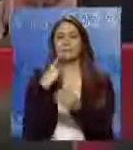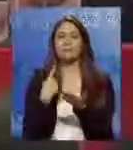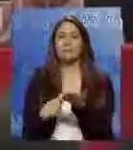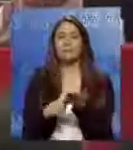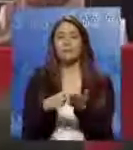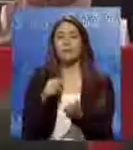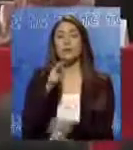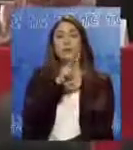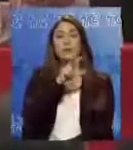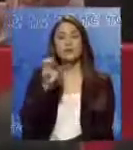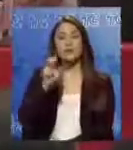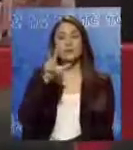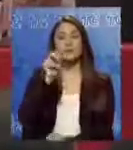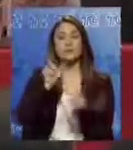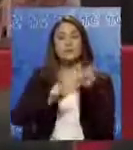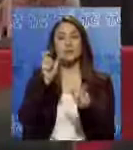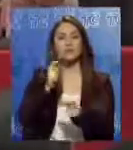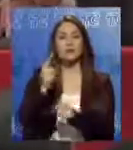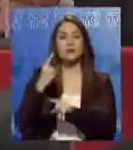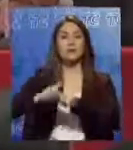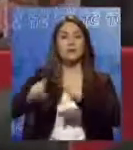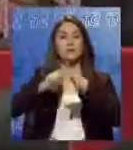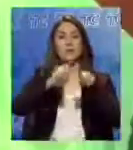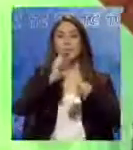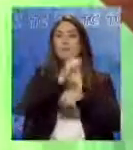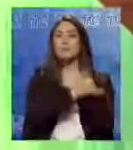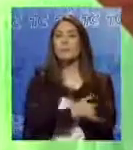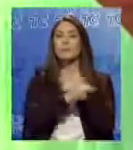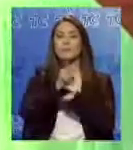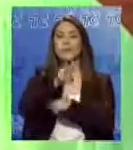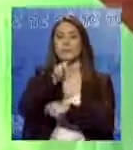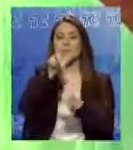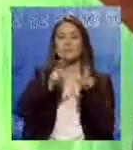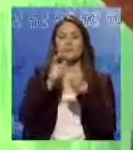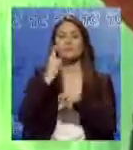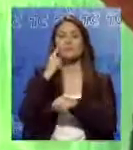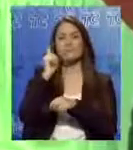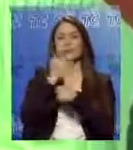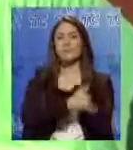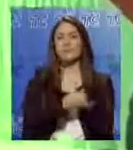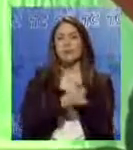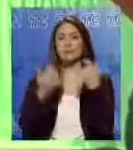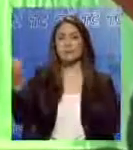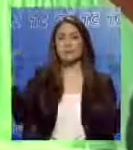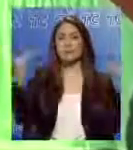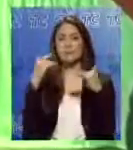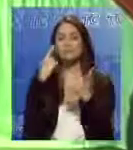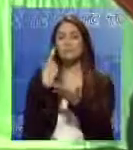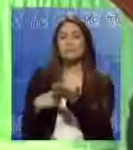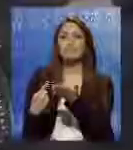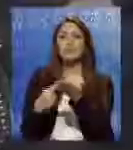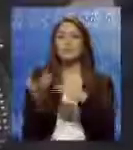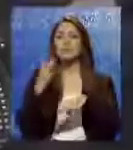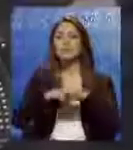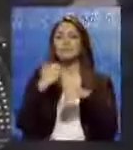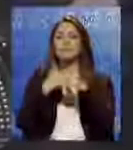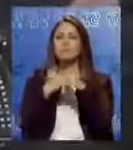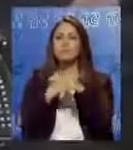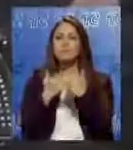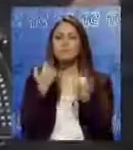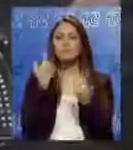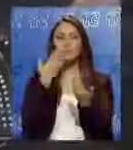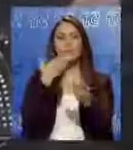a 350 participantes de 23 países y busca compartir criterios acerca de los desafíos regionales.